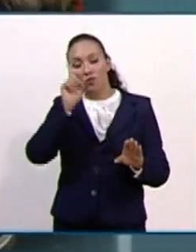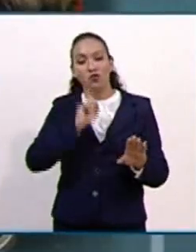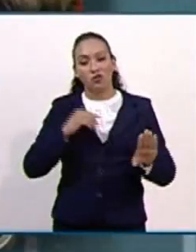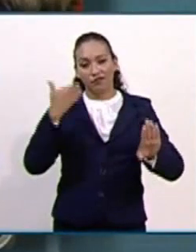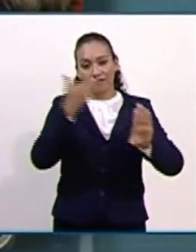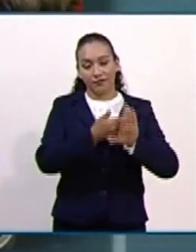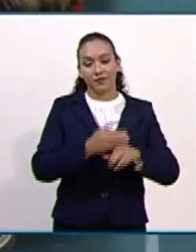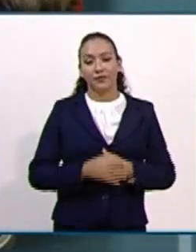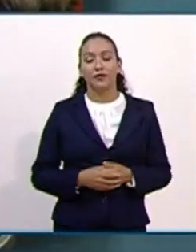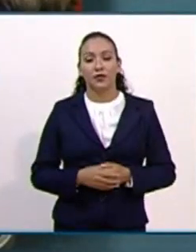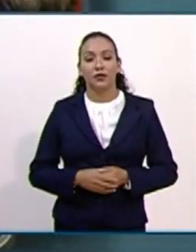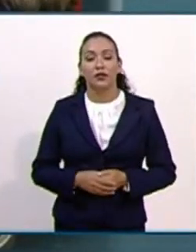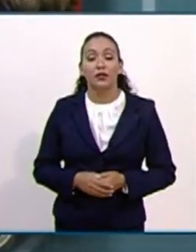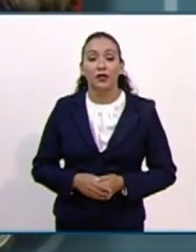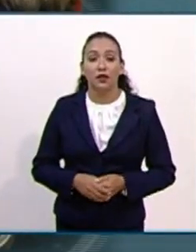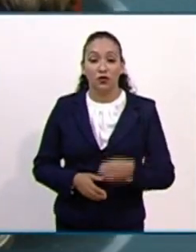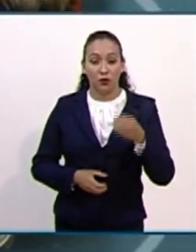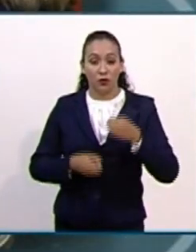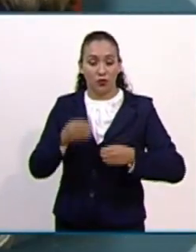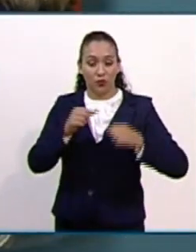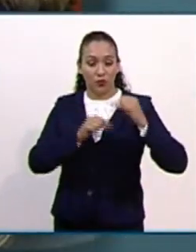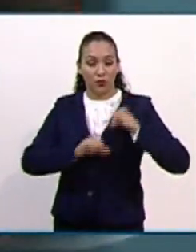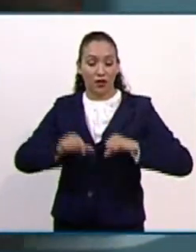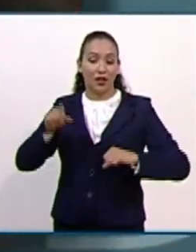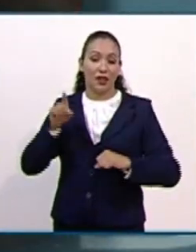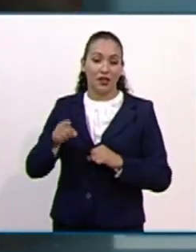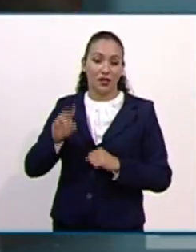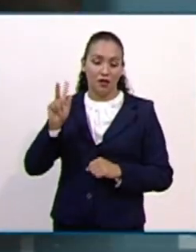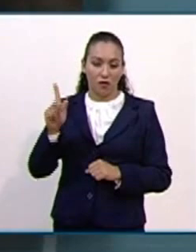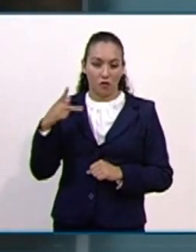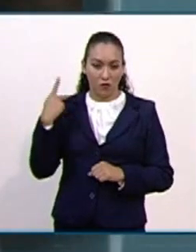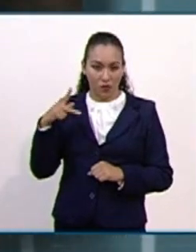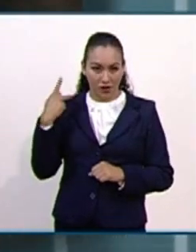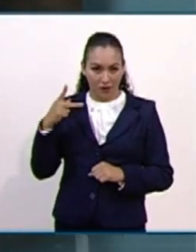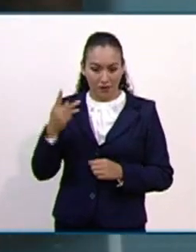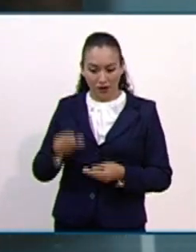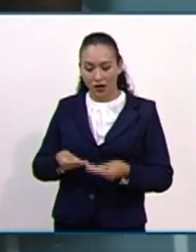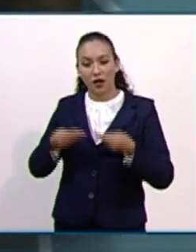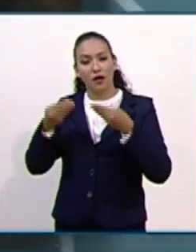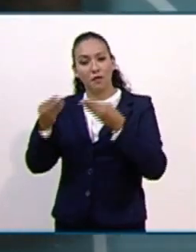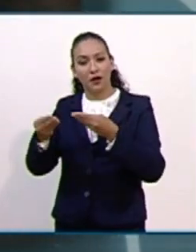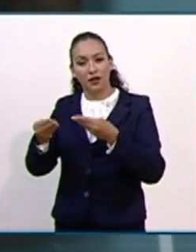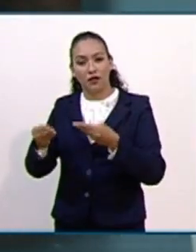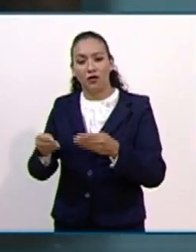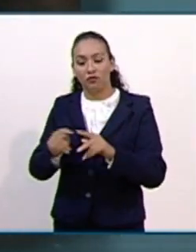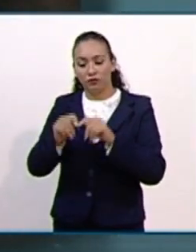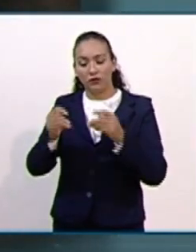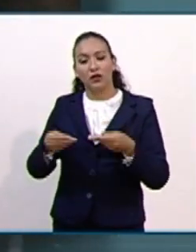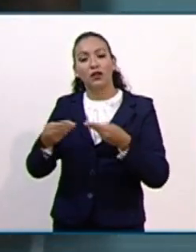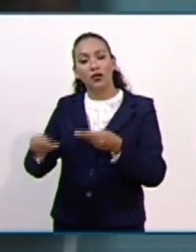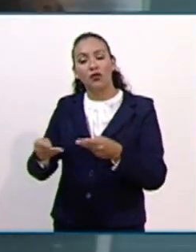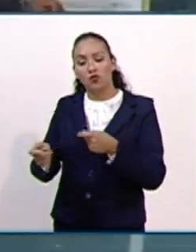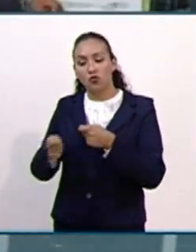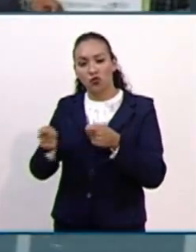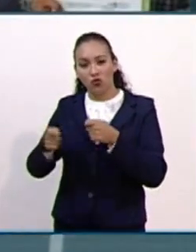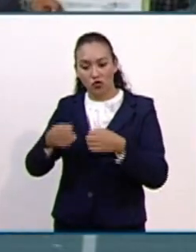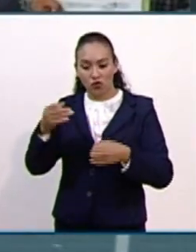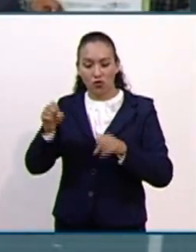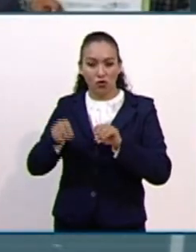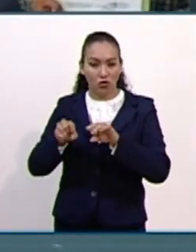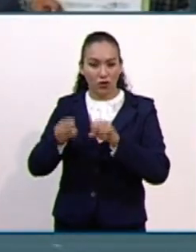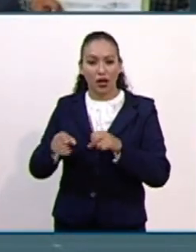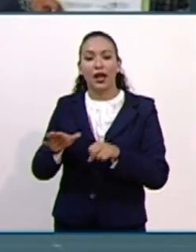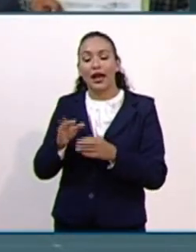El Poder Judicial de Puebla entregó nombramientos a 10 titulares de juzgados municipales. El control de los juzgados en su